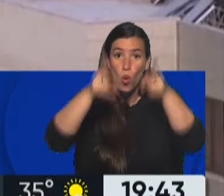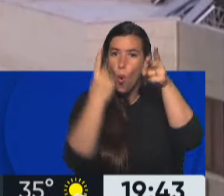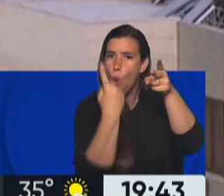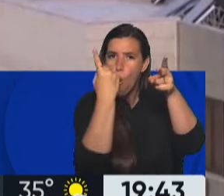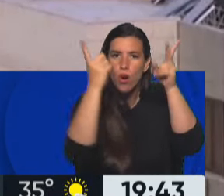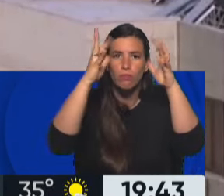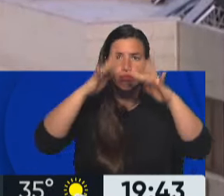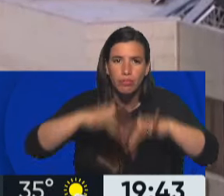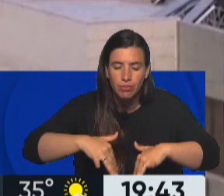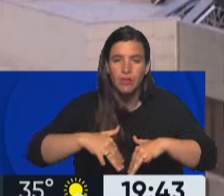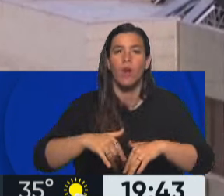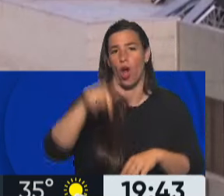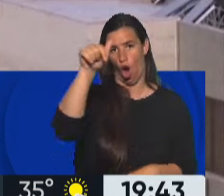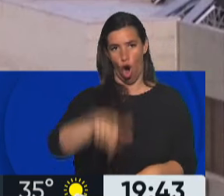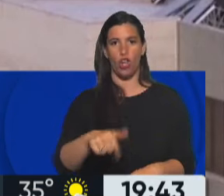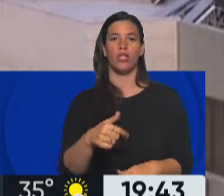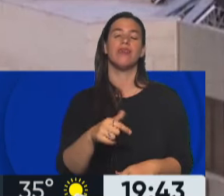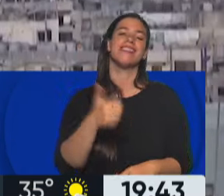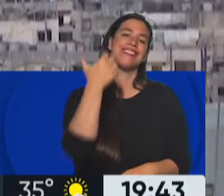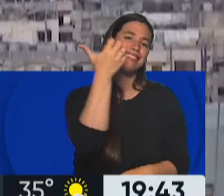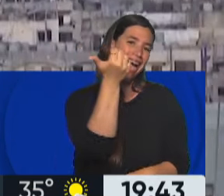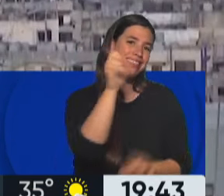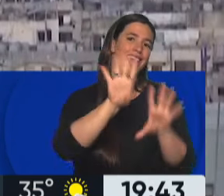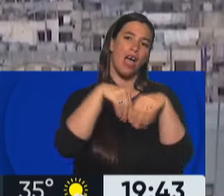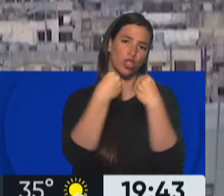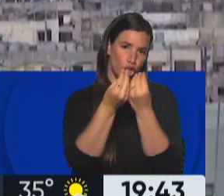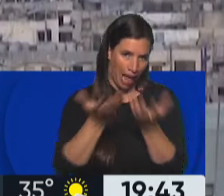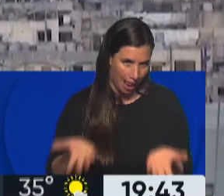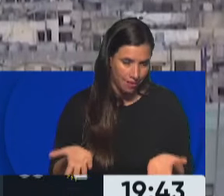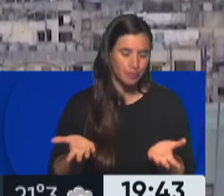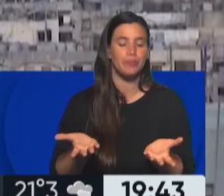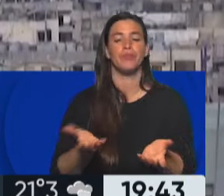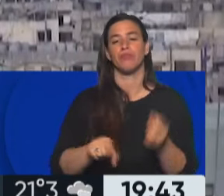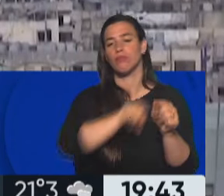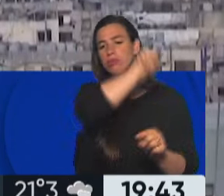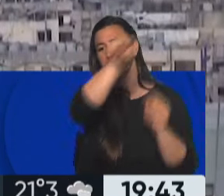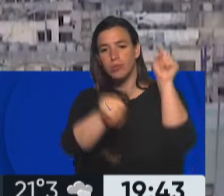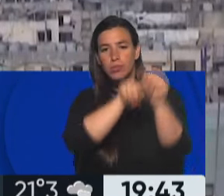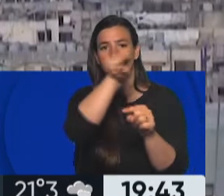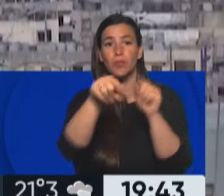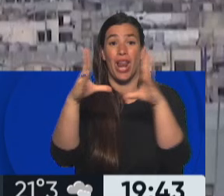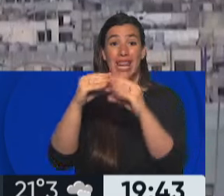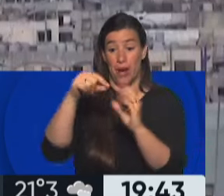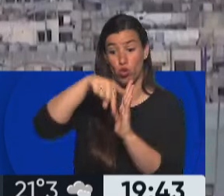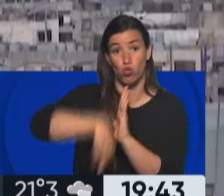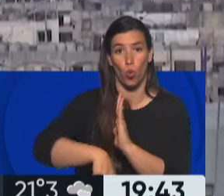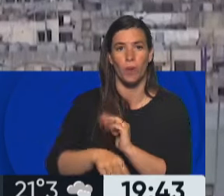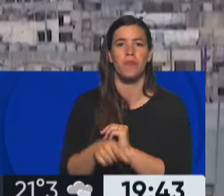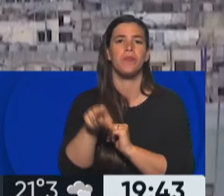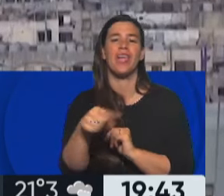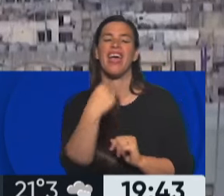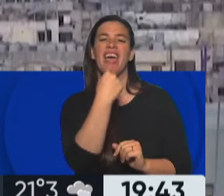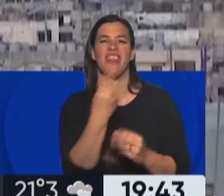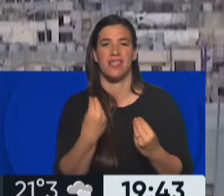que derrumbaron completamente por los ataques israelíes en el sur del Líbano. ¿Qué dicen desde allá? Que es uno de